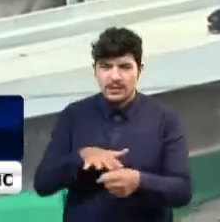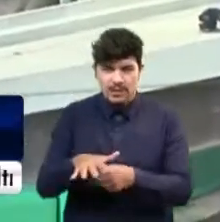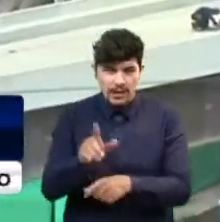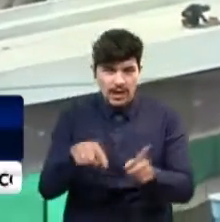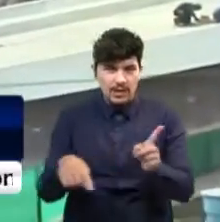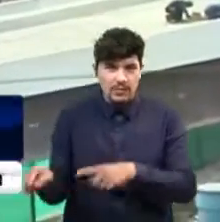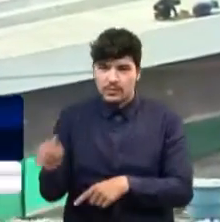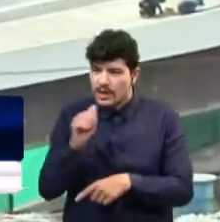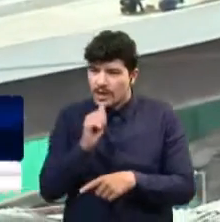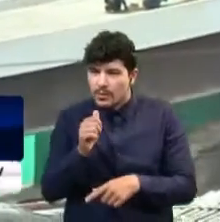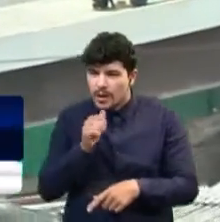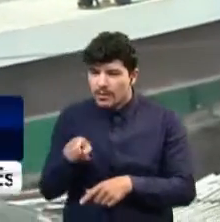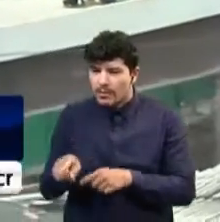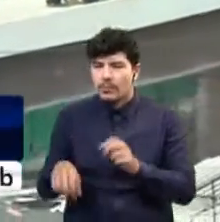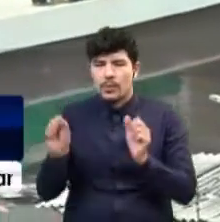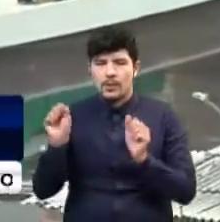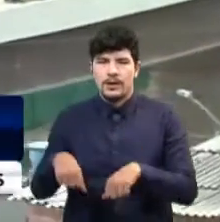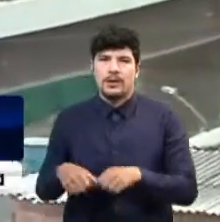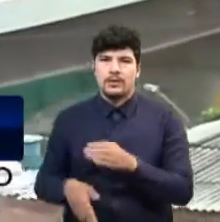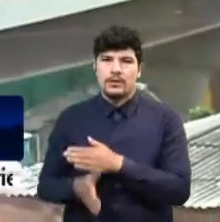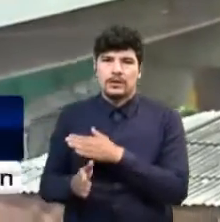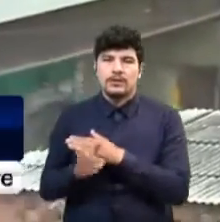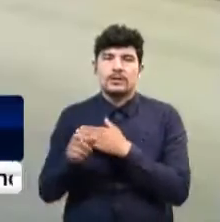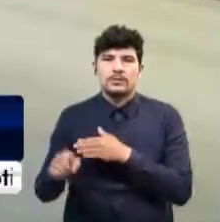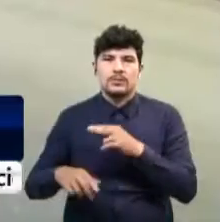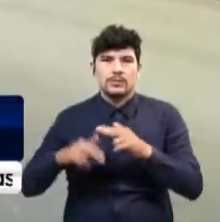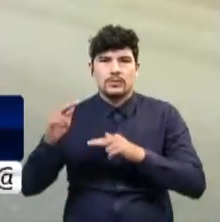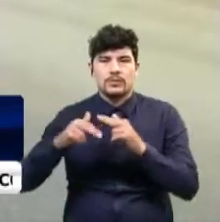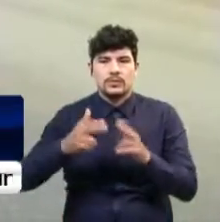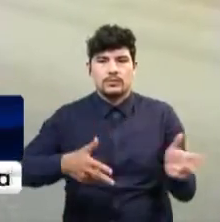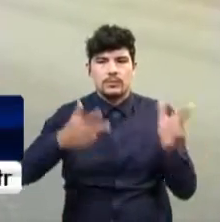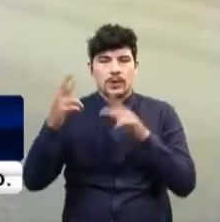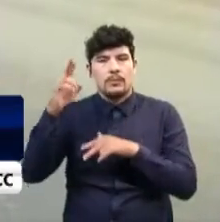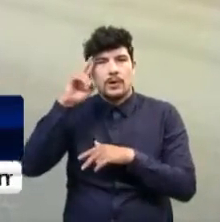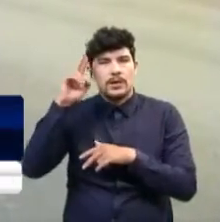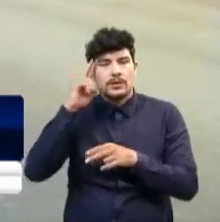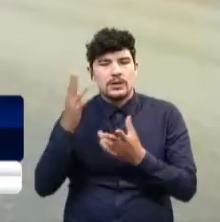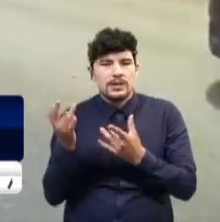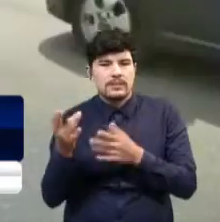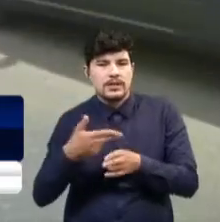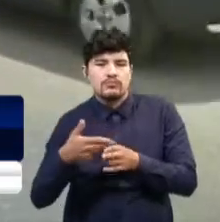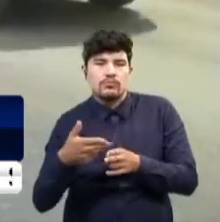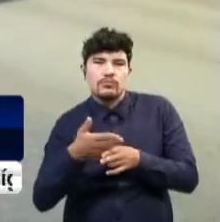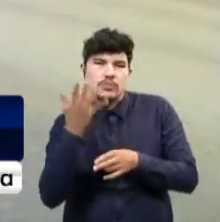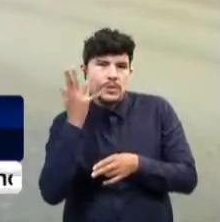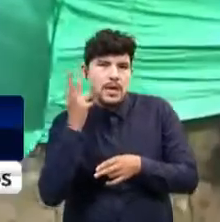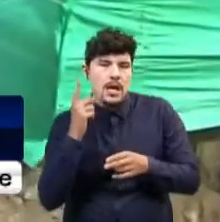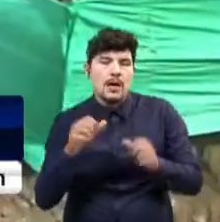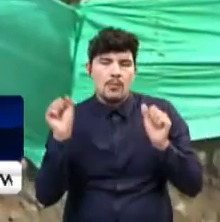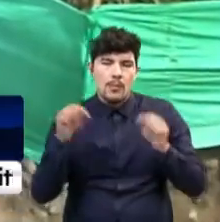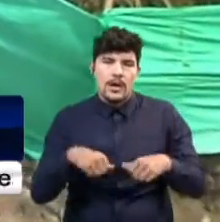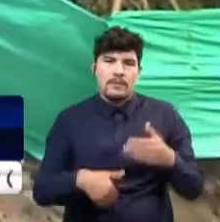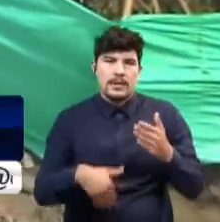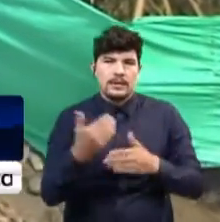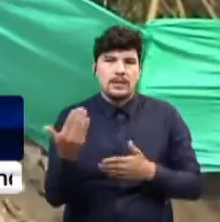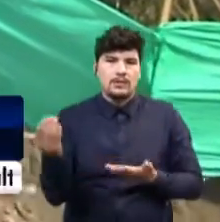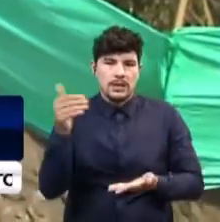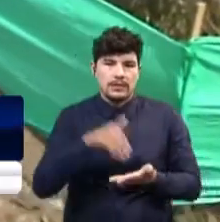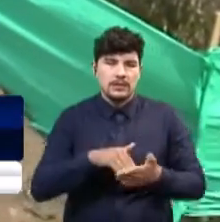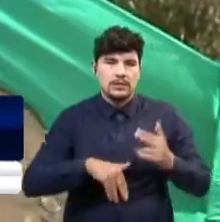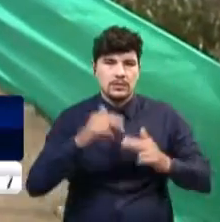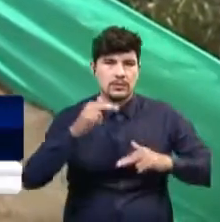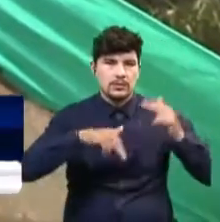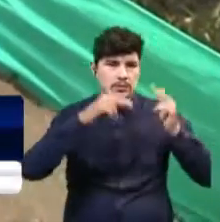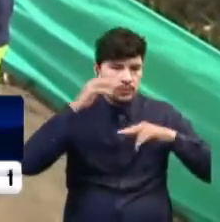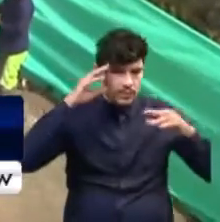tuberías para continuar con la construcción de este puente Benito Hernández. Es por esto que se espera que para en los próximos días se reúna la administración municipal con